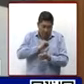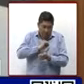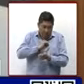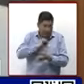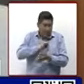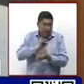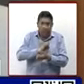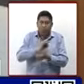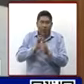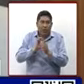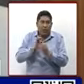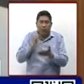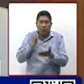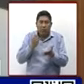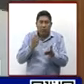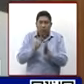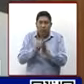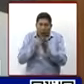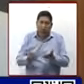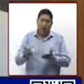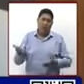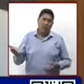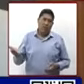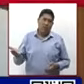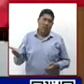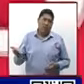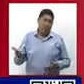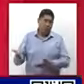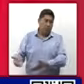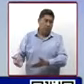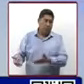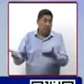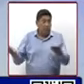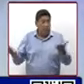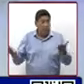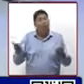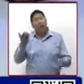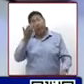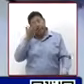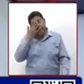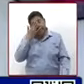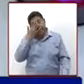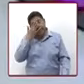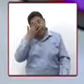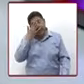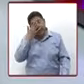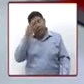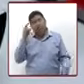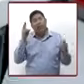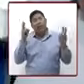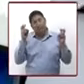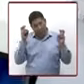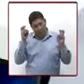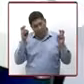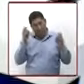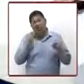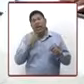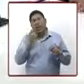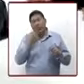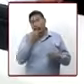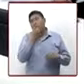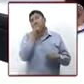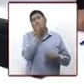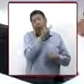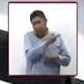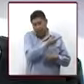justamente ambientes de la infraestructura de la Asamblea Legislativa Plurinacional. Y a propósito de ese tema que ha generado polémica en